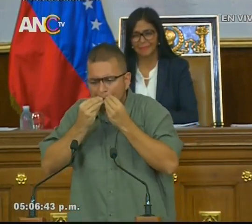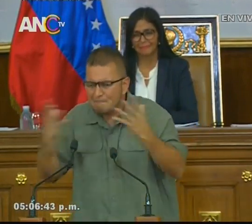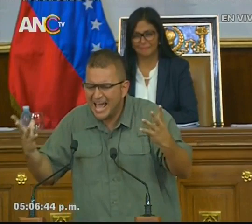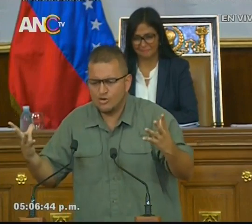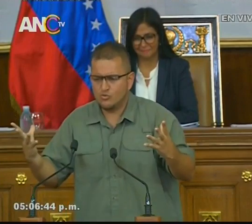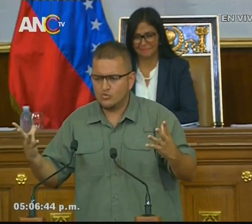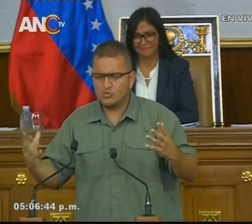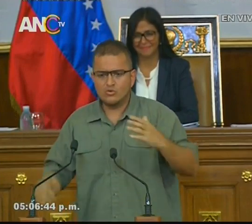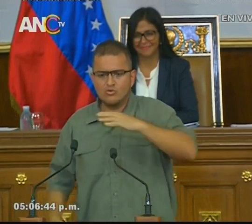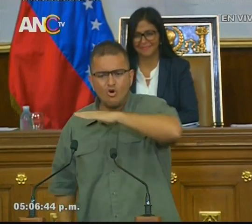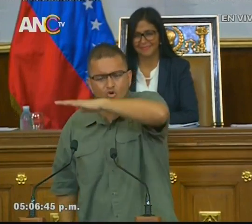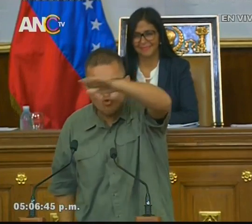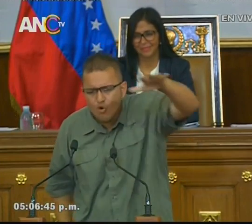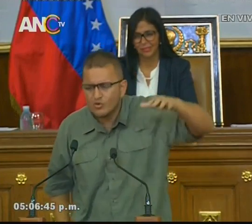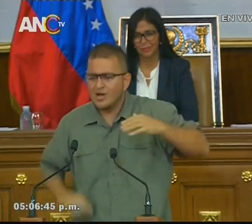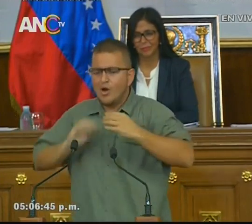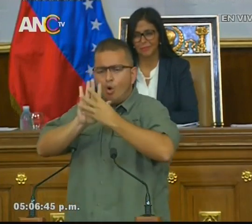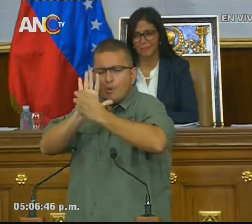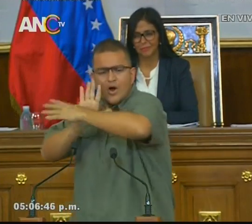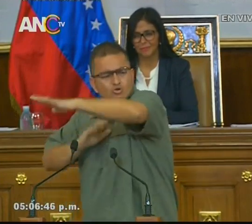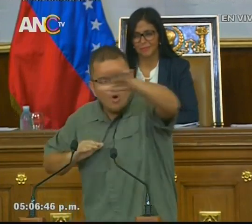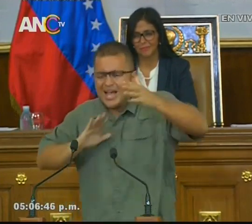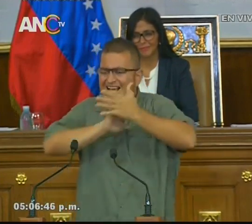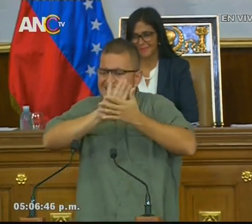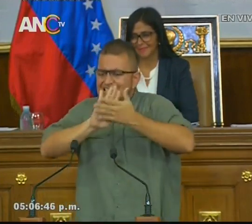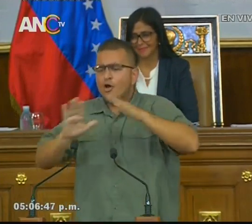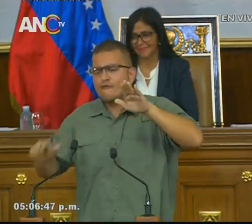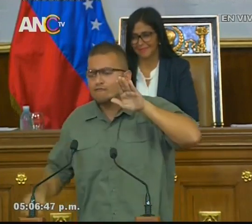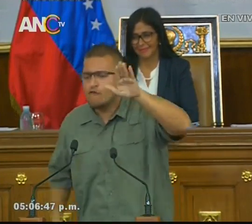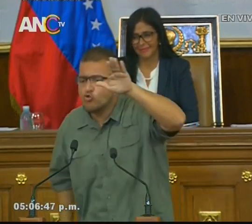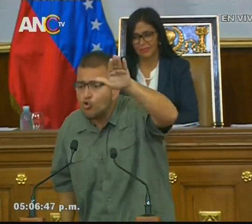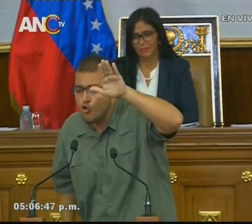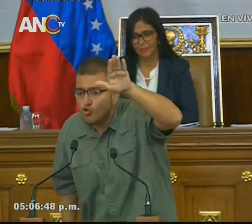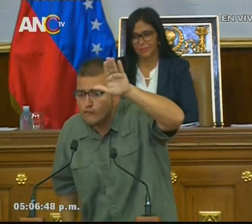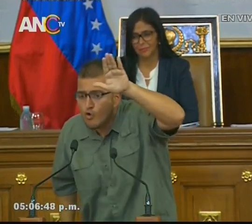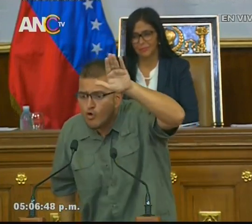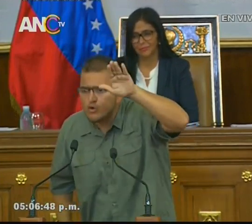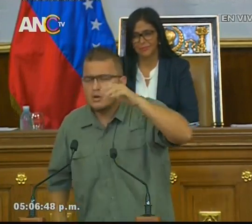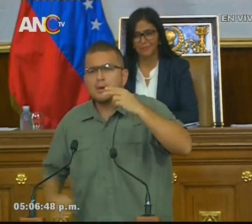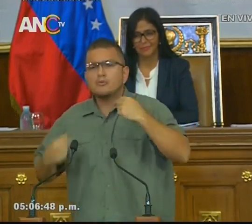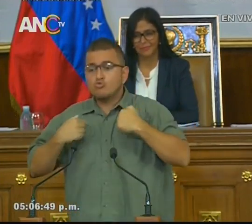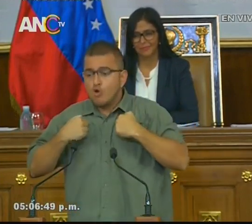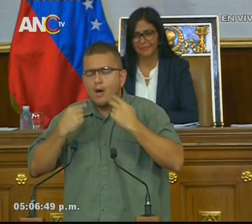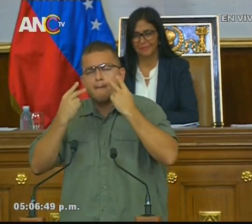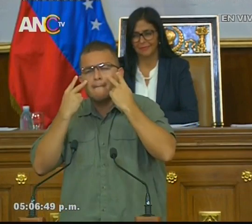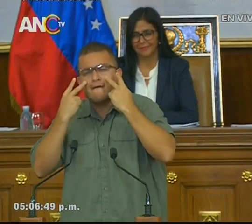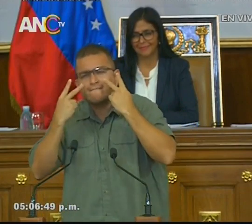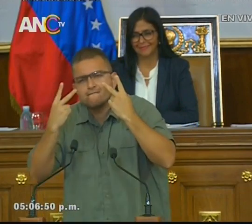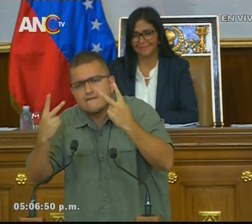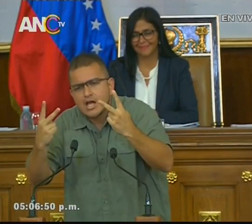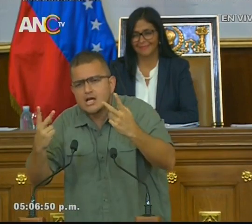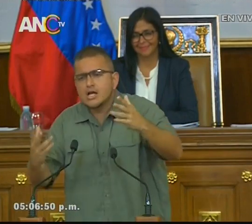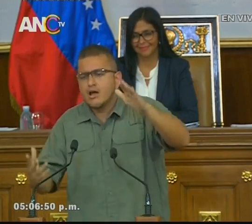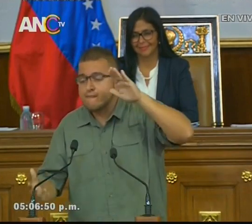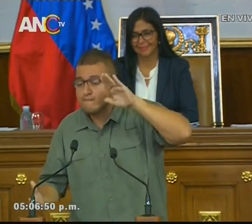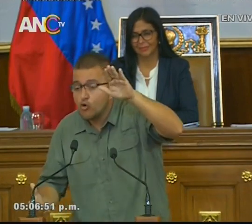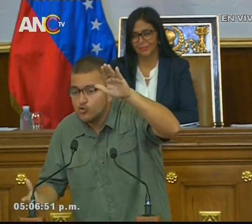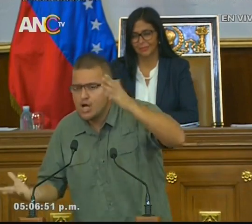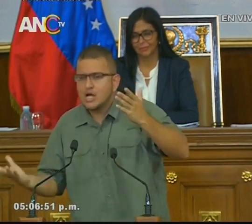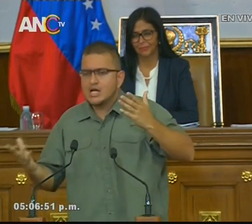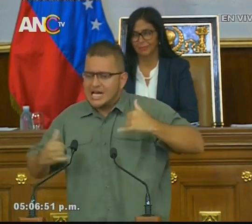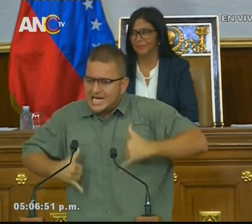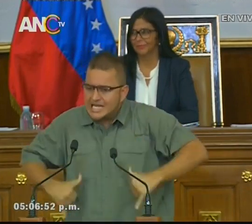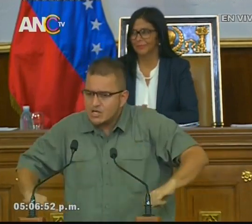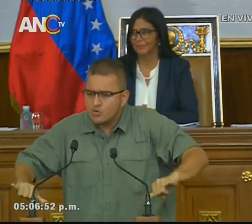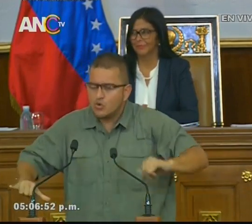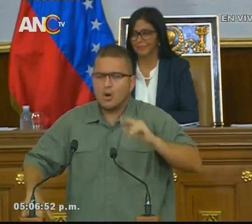inteligente, que me ha dado esta seña. Yo estoy ahorita anonadado con este regalo y estoy seguro que mis compañeros